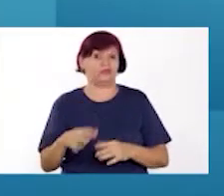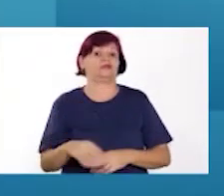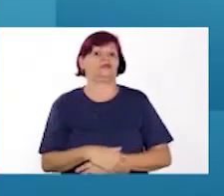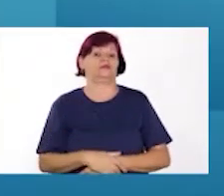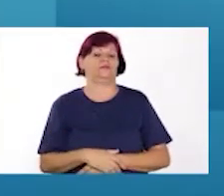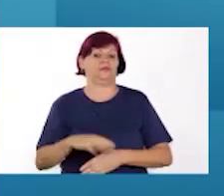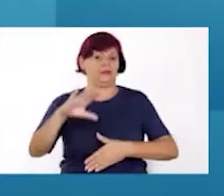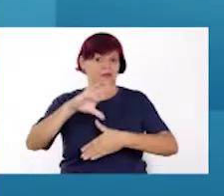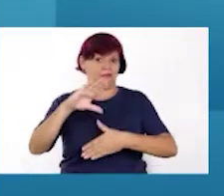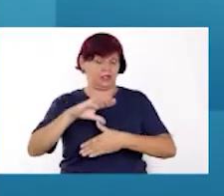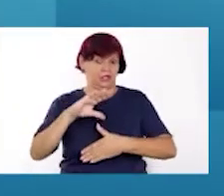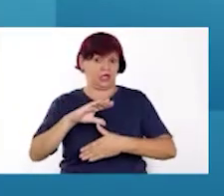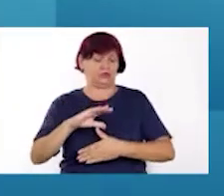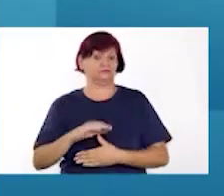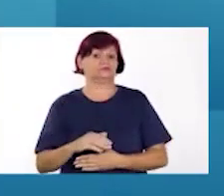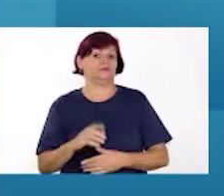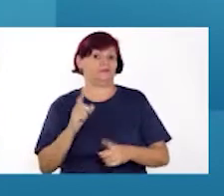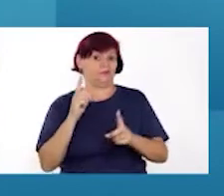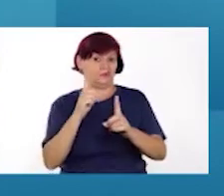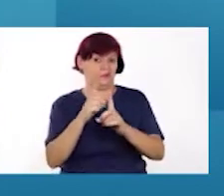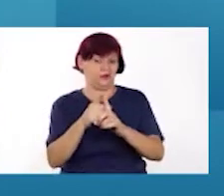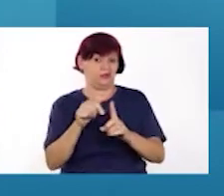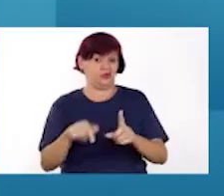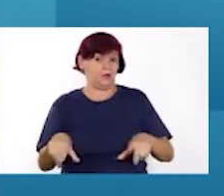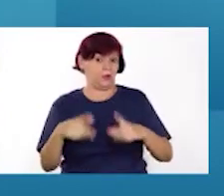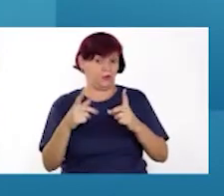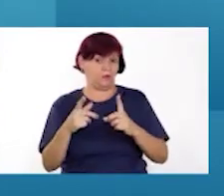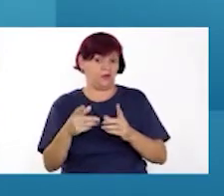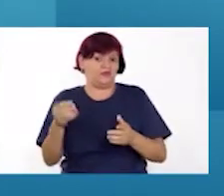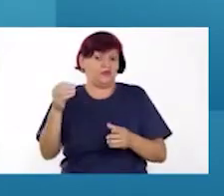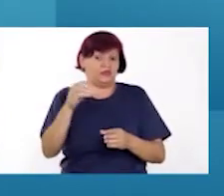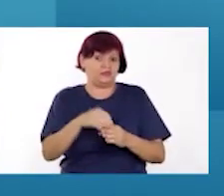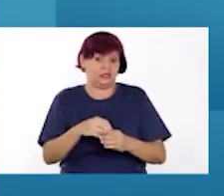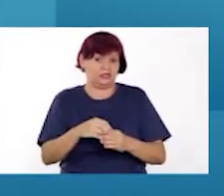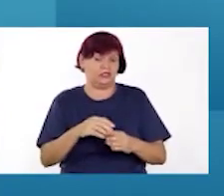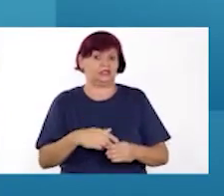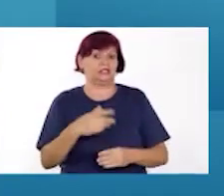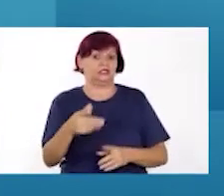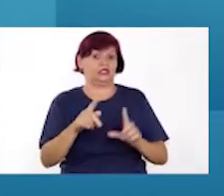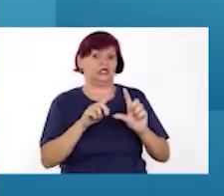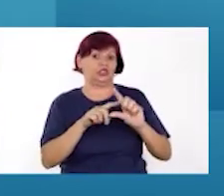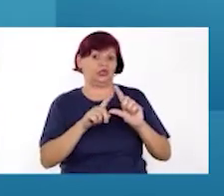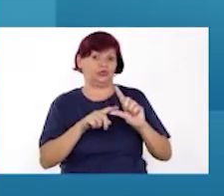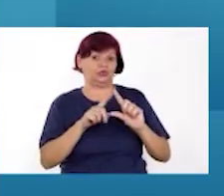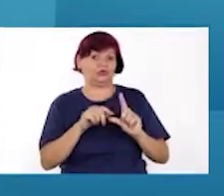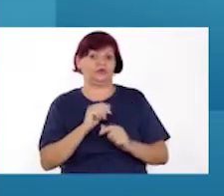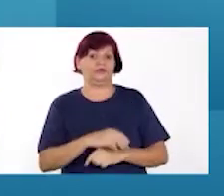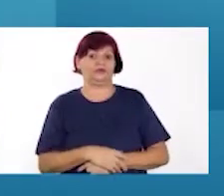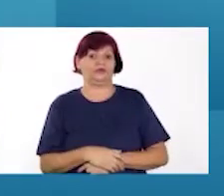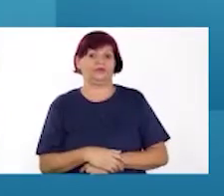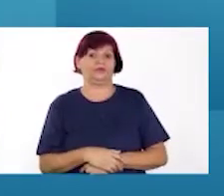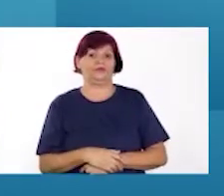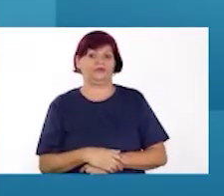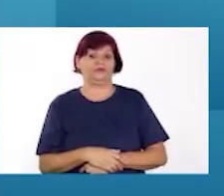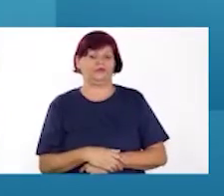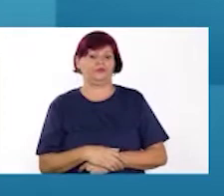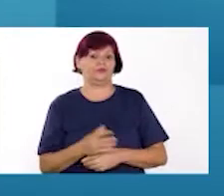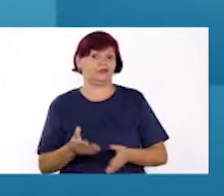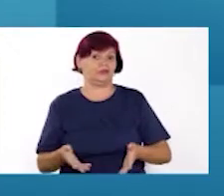sistema panamericano. Para complementar este objetivo, deberán adentrarse en el siguiente contenido: